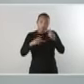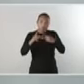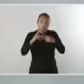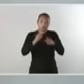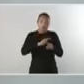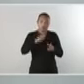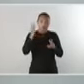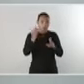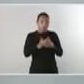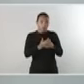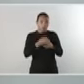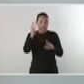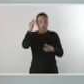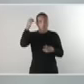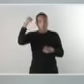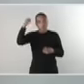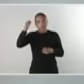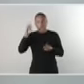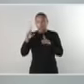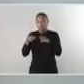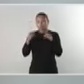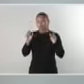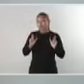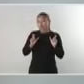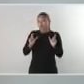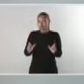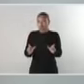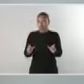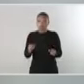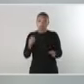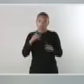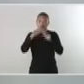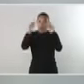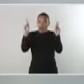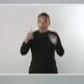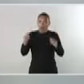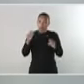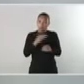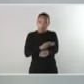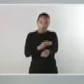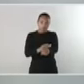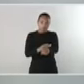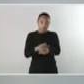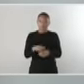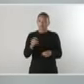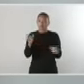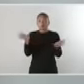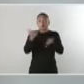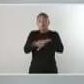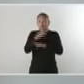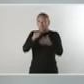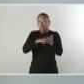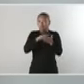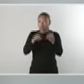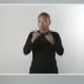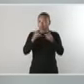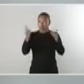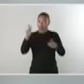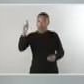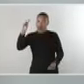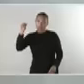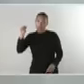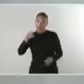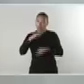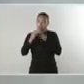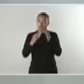tus sueños a robar tu seguridad a destruir tu familia y tu Paz Atrévete a votar diferente por el partido del trabajo que todo lo